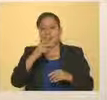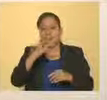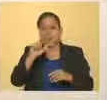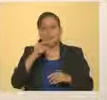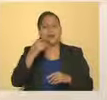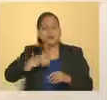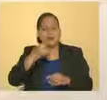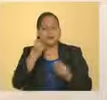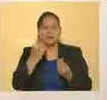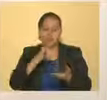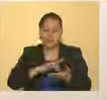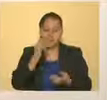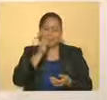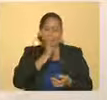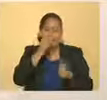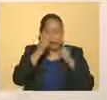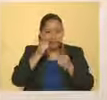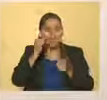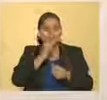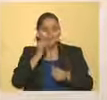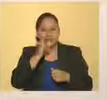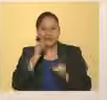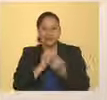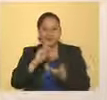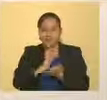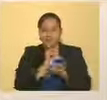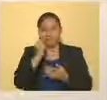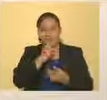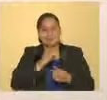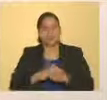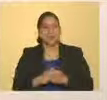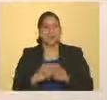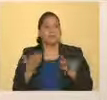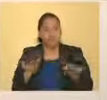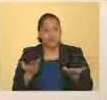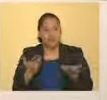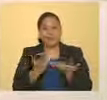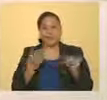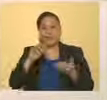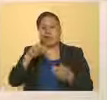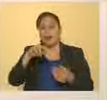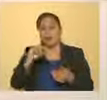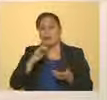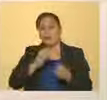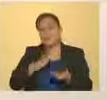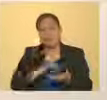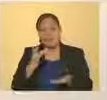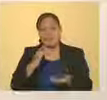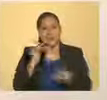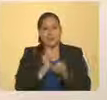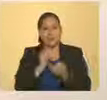verdad, muchísimas gracias por siempre estar al pendiente de nosotros y de este programa. Muy ¿y a dónde vamos? Ana Katy, muchas gracias. Muchísimas te gracias quiero. A ustedes. Gracias.